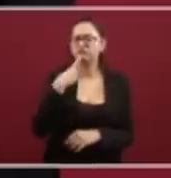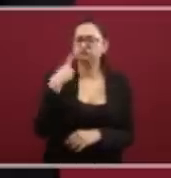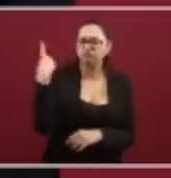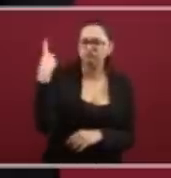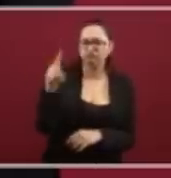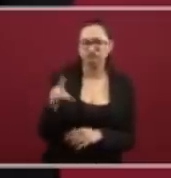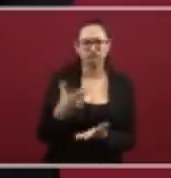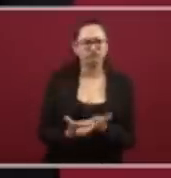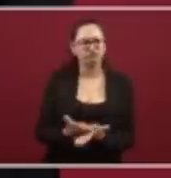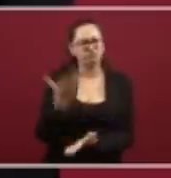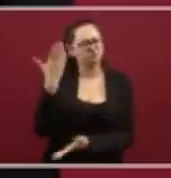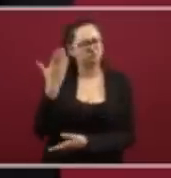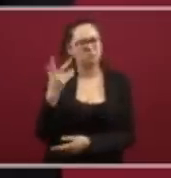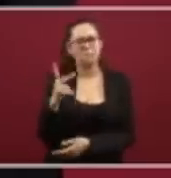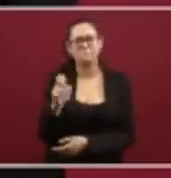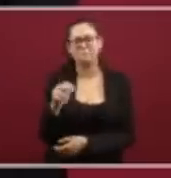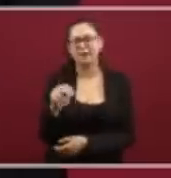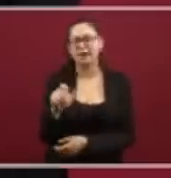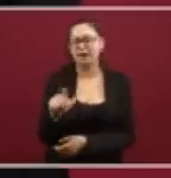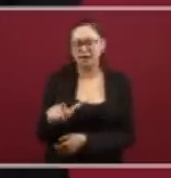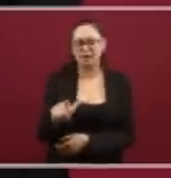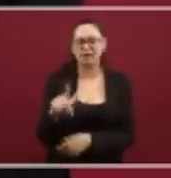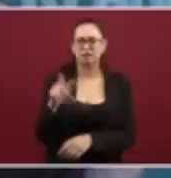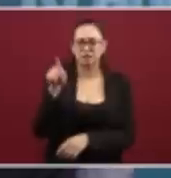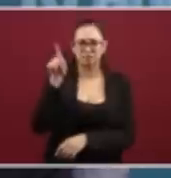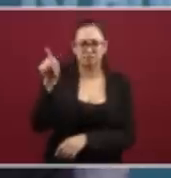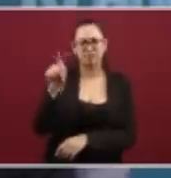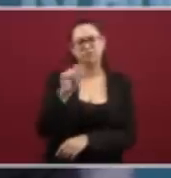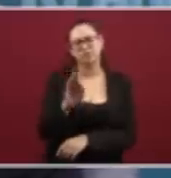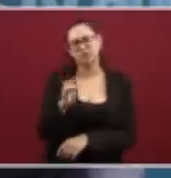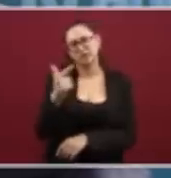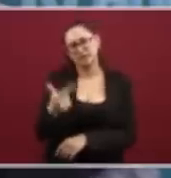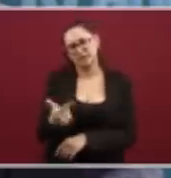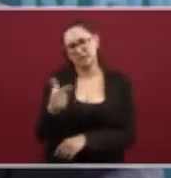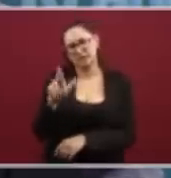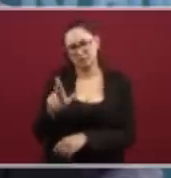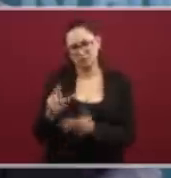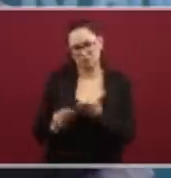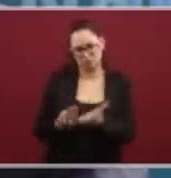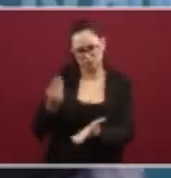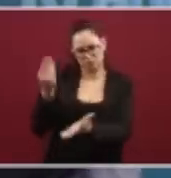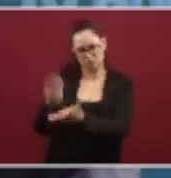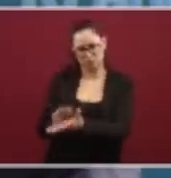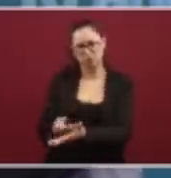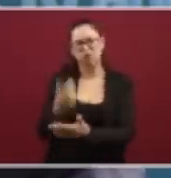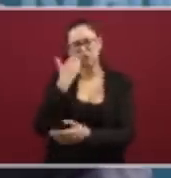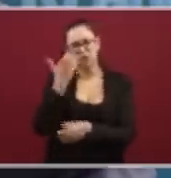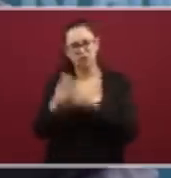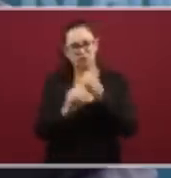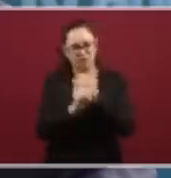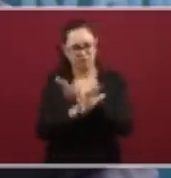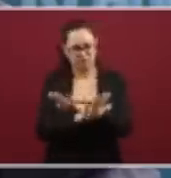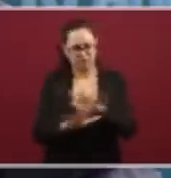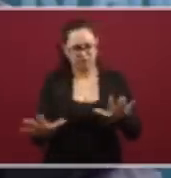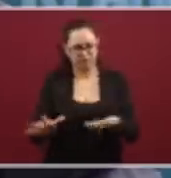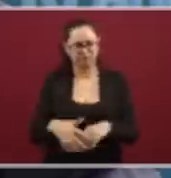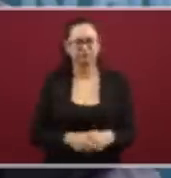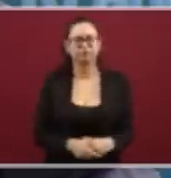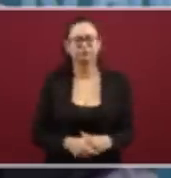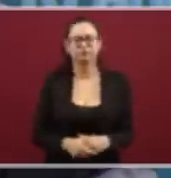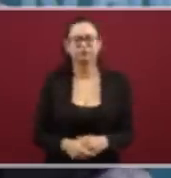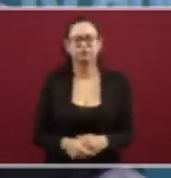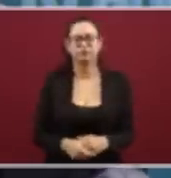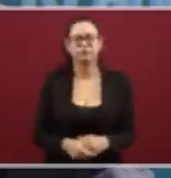en la fiscal general de la república en ese sentido quisiera informarlos lo siguiente primero efectivamente se